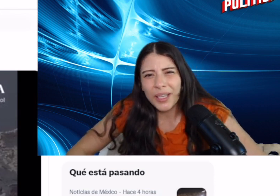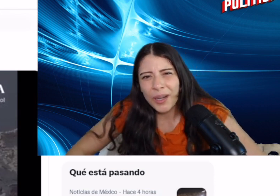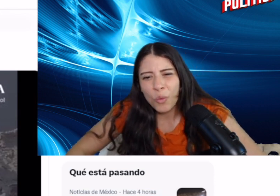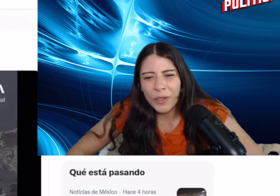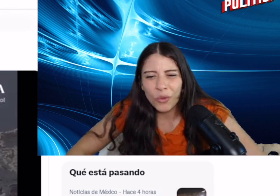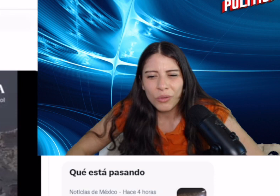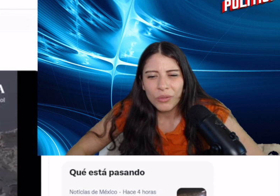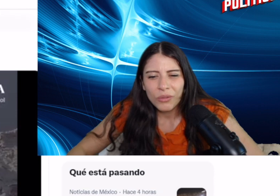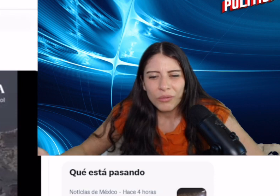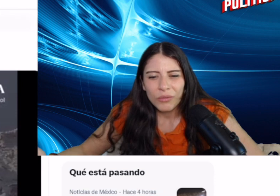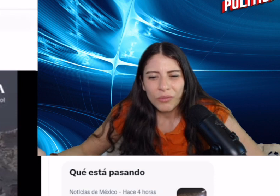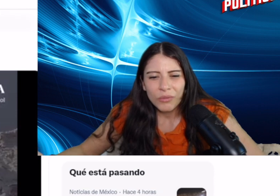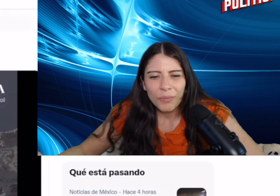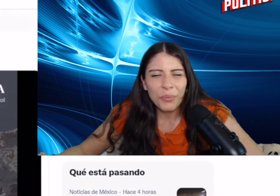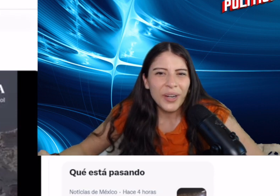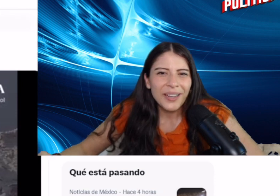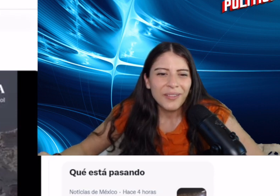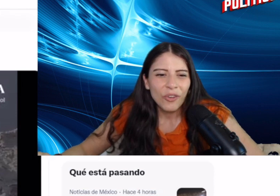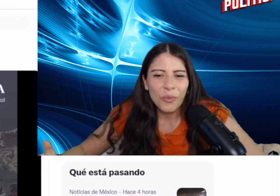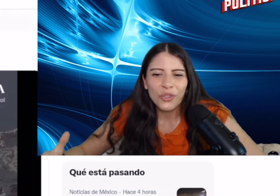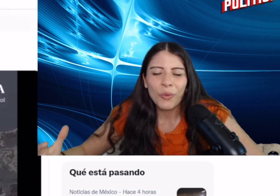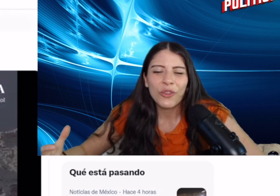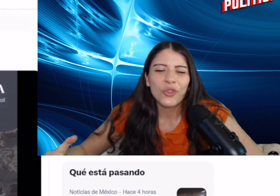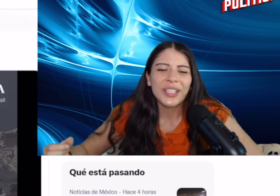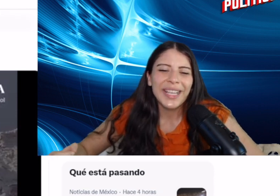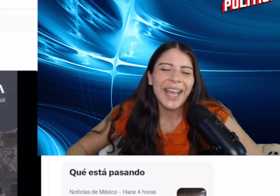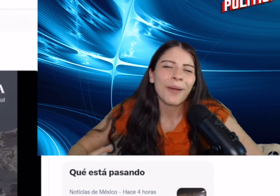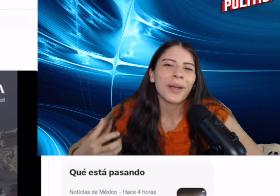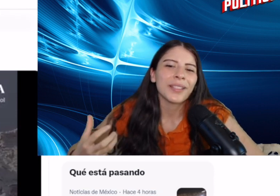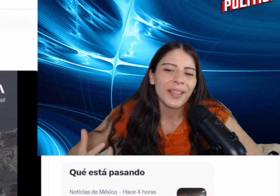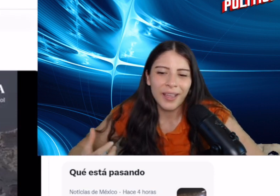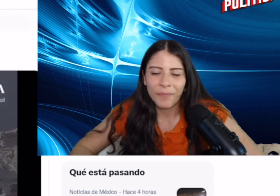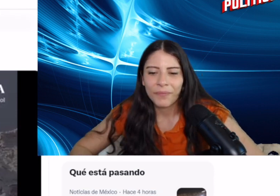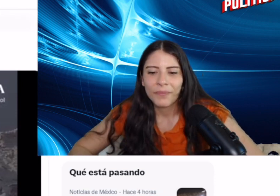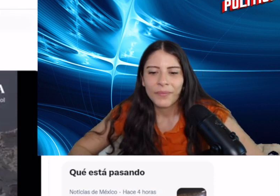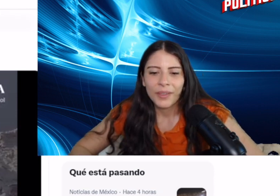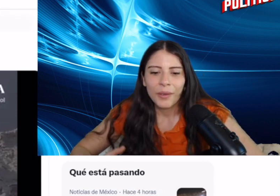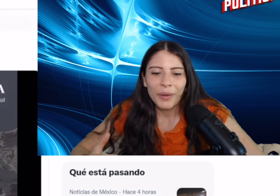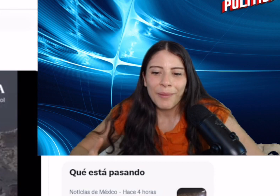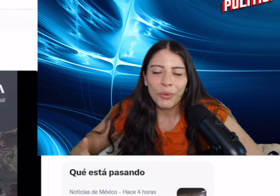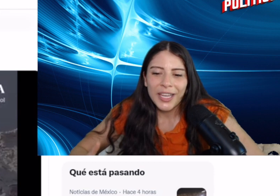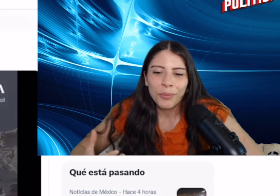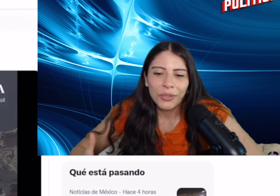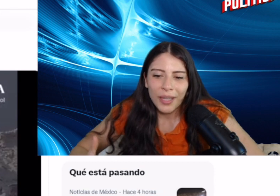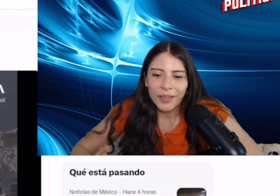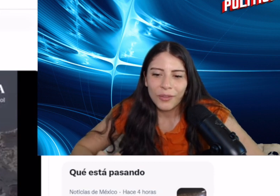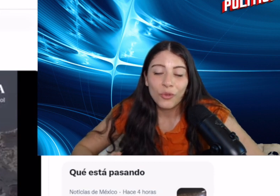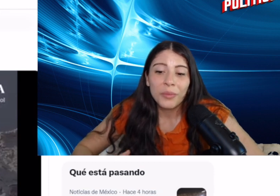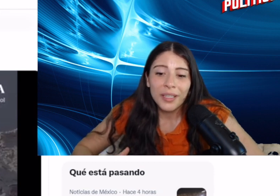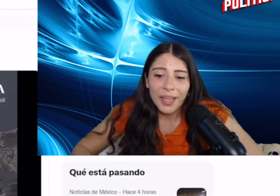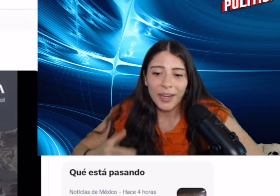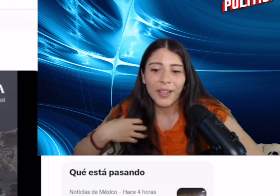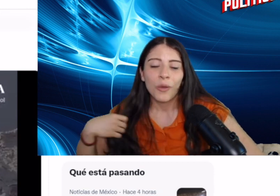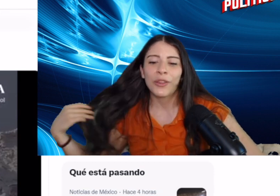pueblo mexicano cuando ponen, cuando nos quitan la capacidad para poder explotar